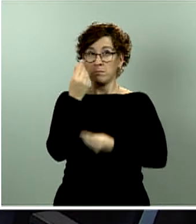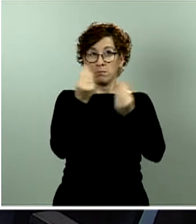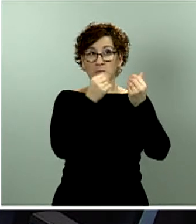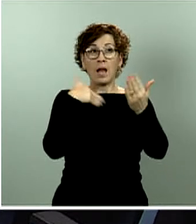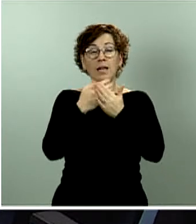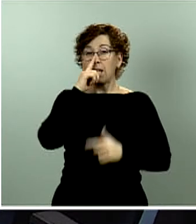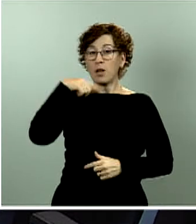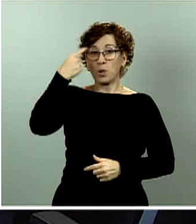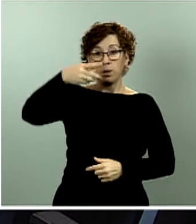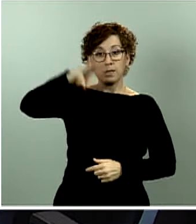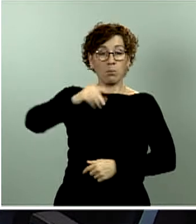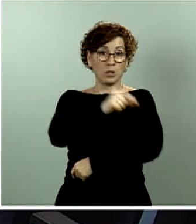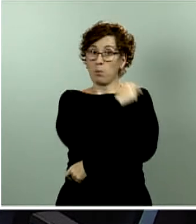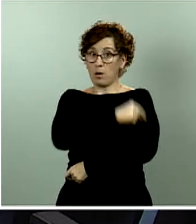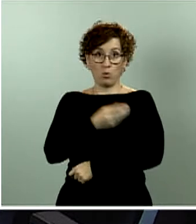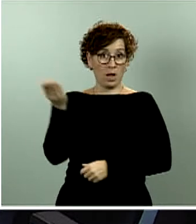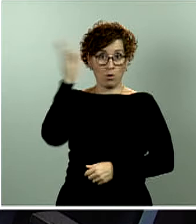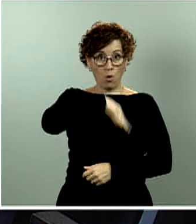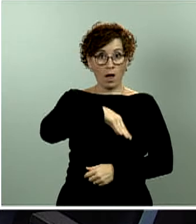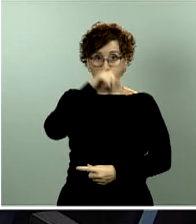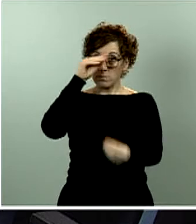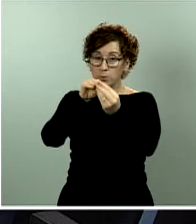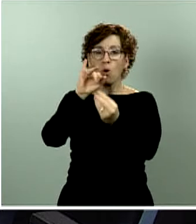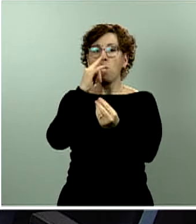¿Comparte esta visión? ¿Tiene alguna otra previsión?